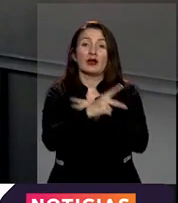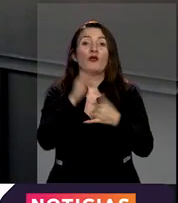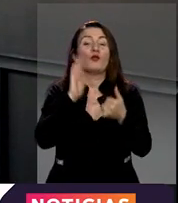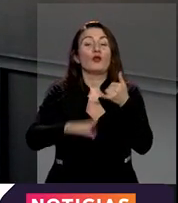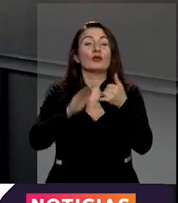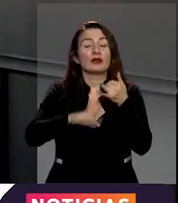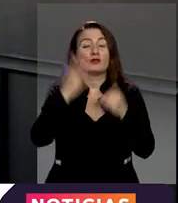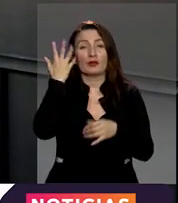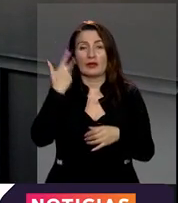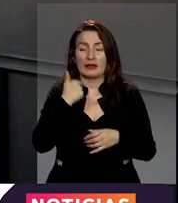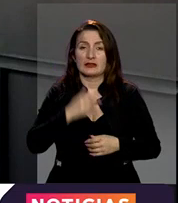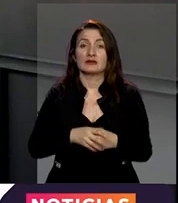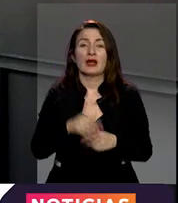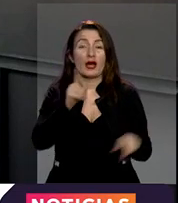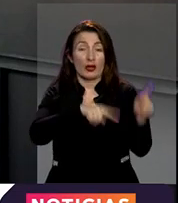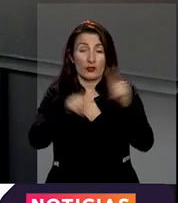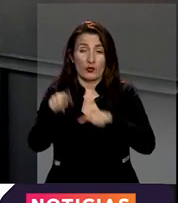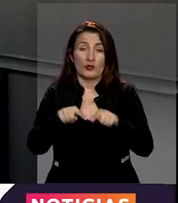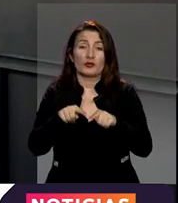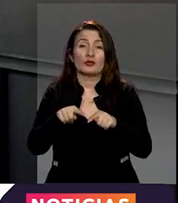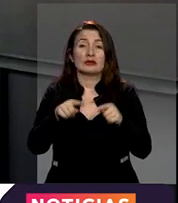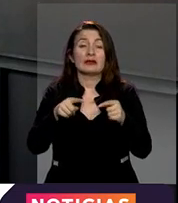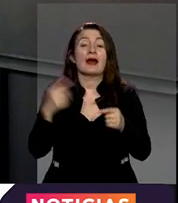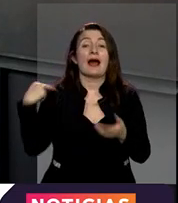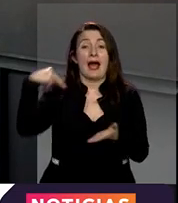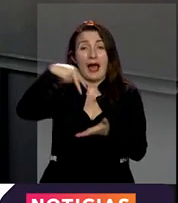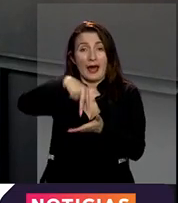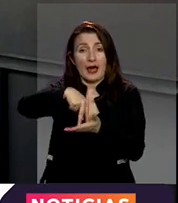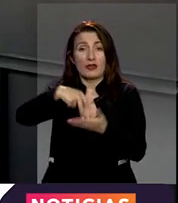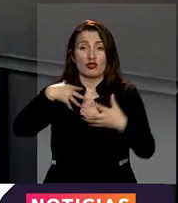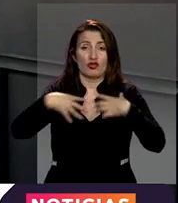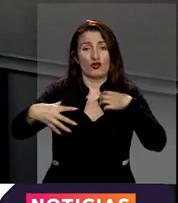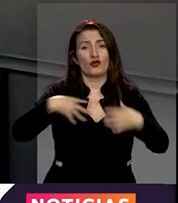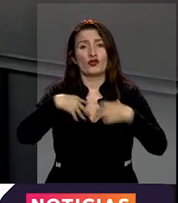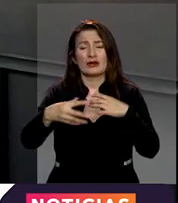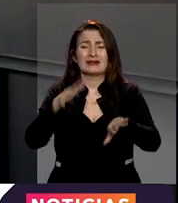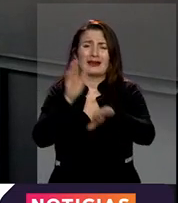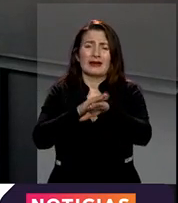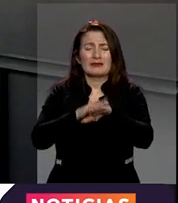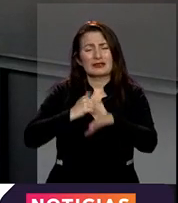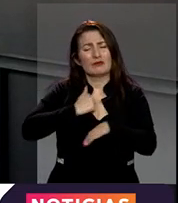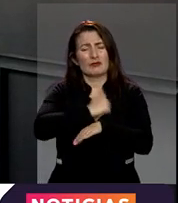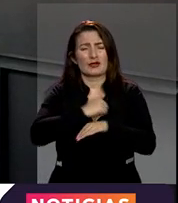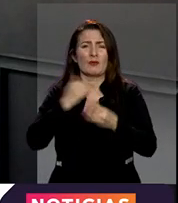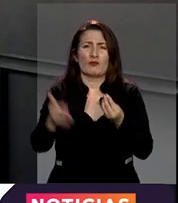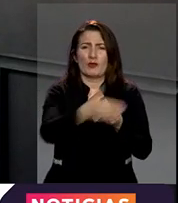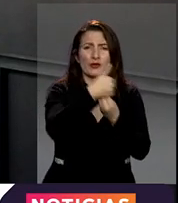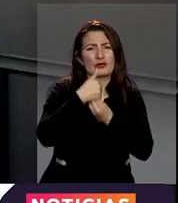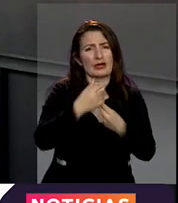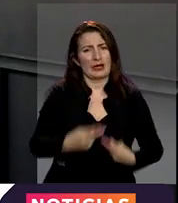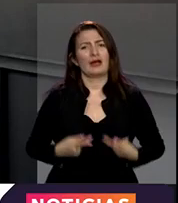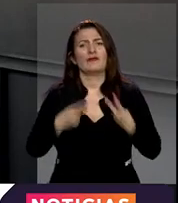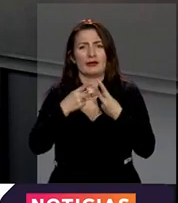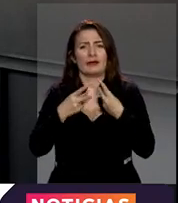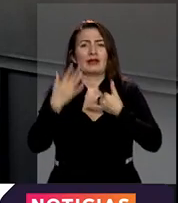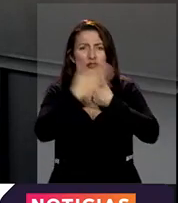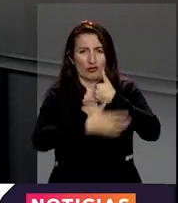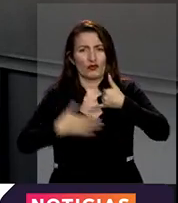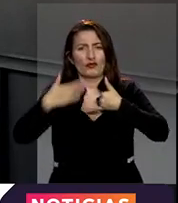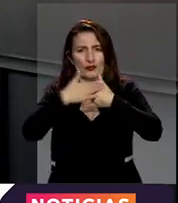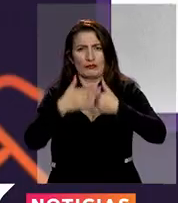últimos días en el país. Algunos actores han levantado su voz en sus redes sociales pidiendo por la protección de la vida en el territorio